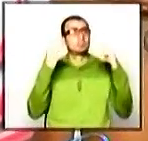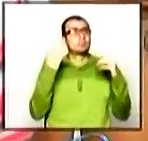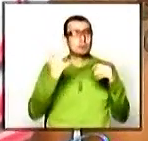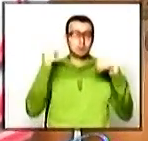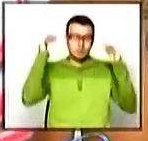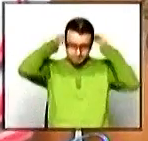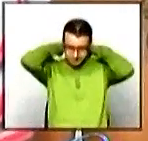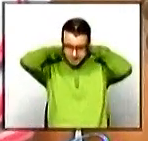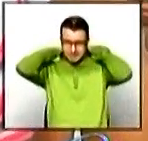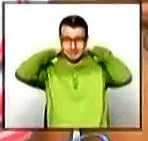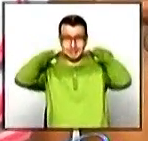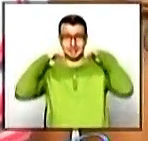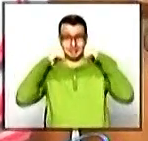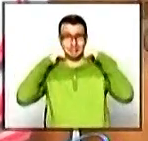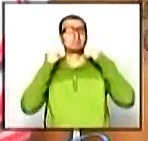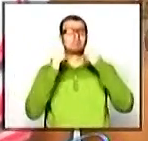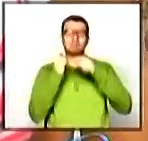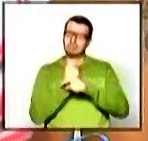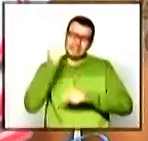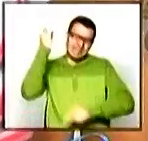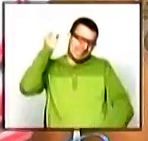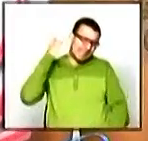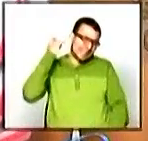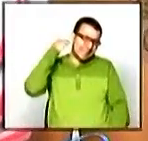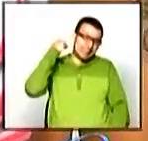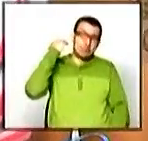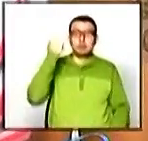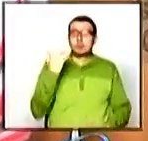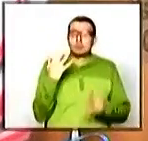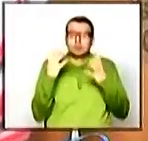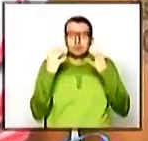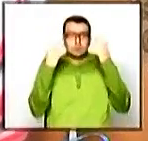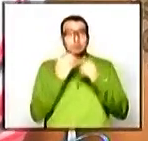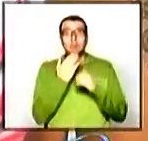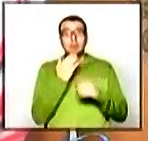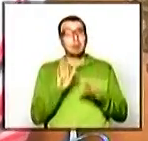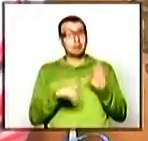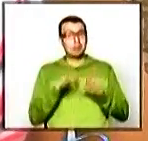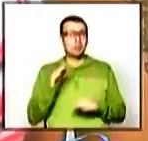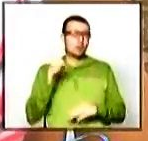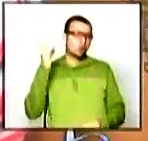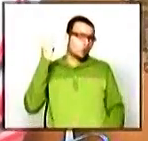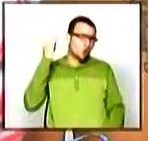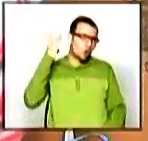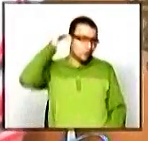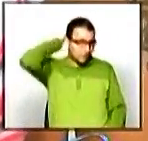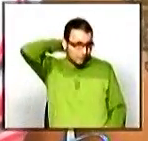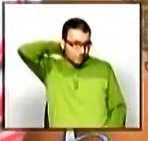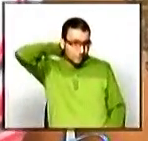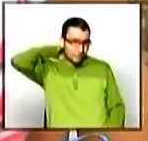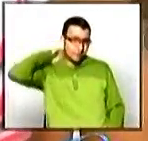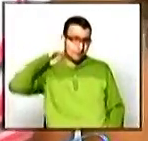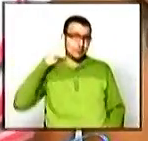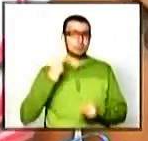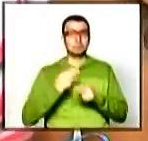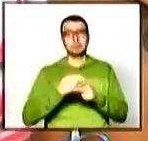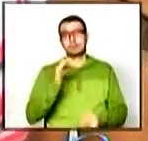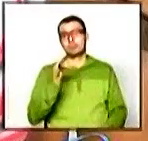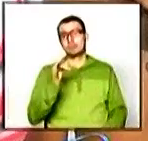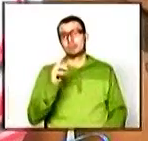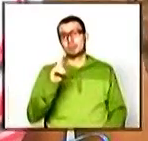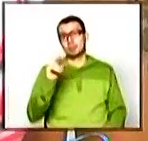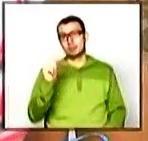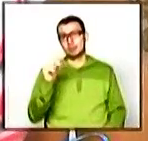cervical y toracocervical, ¿sí? Cuando hay muchos dolorcitos en esta zona, en este músculo que llamamos el trapecio,